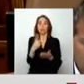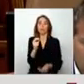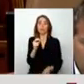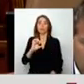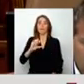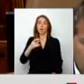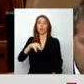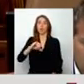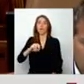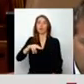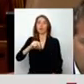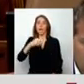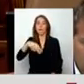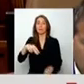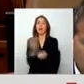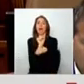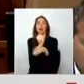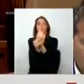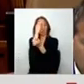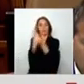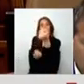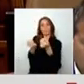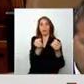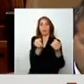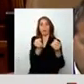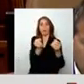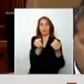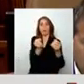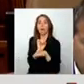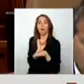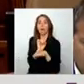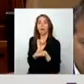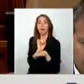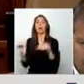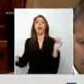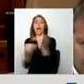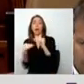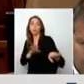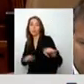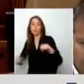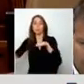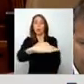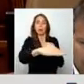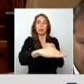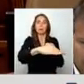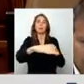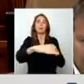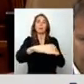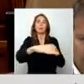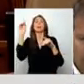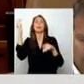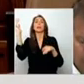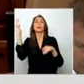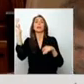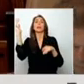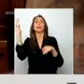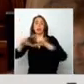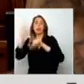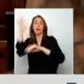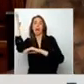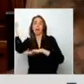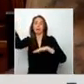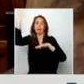patrulla, fue emboscada a la autopista, se bajó a retirar troncos de la autopista y con un rifle